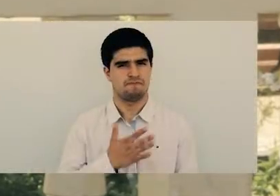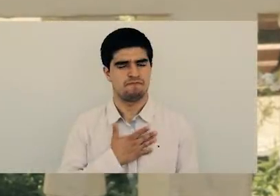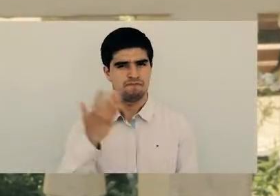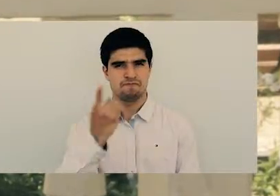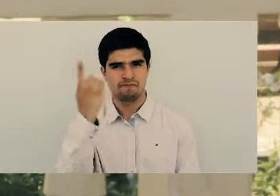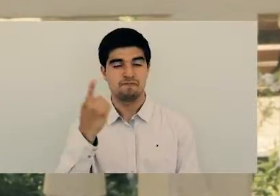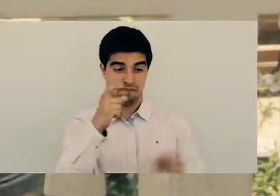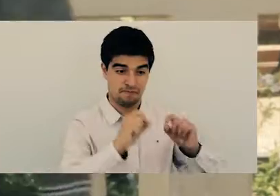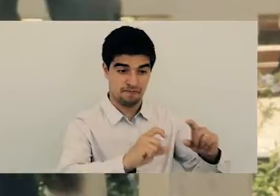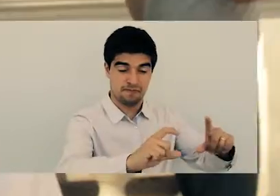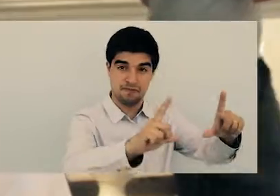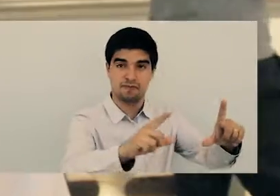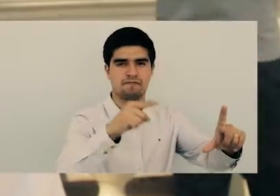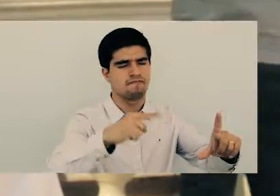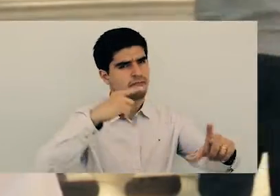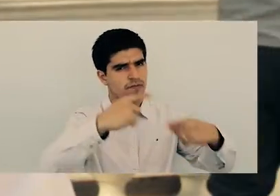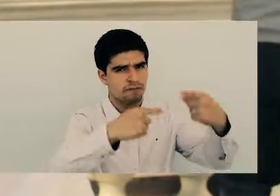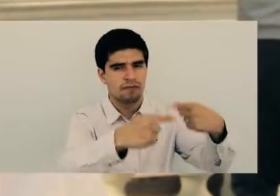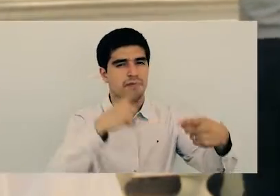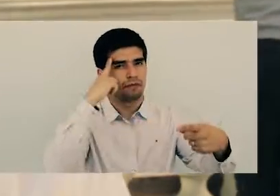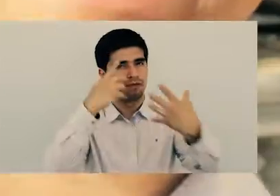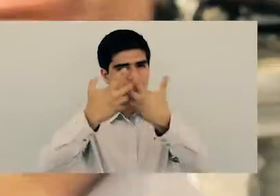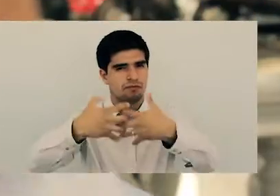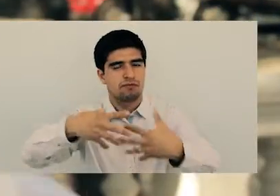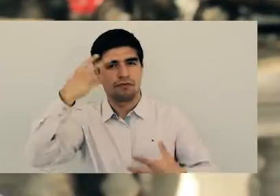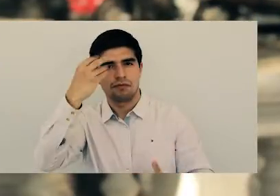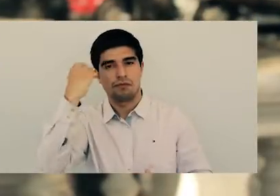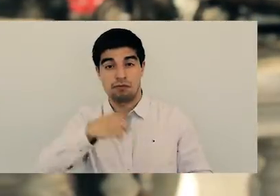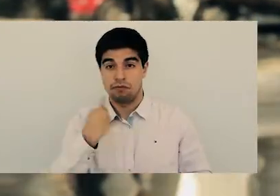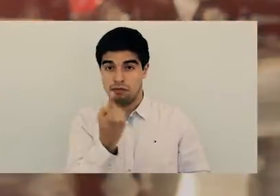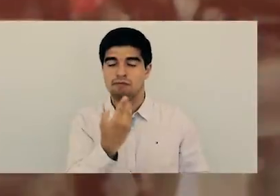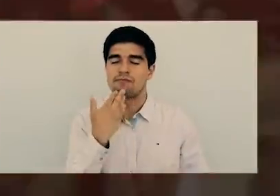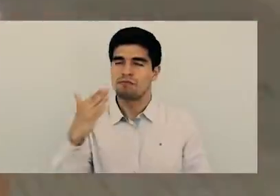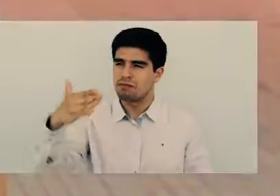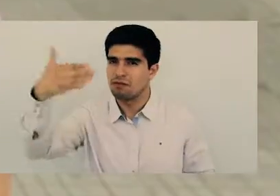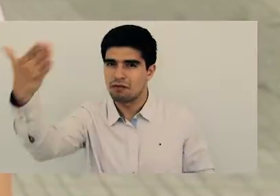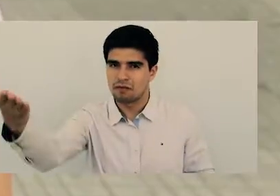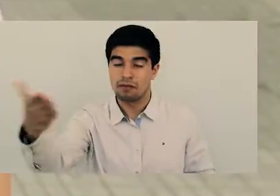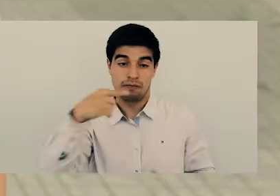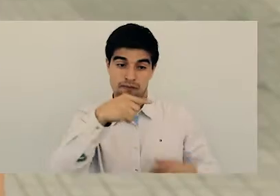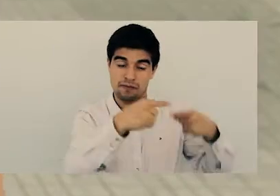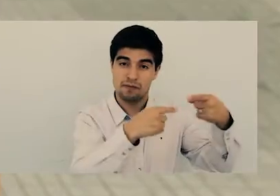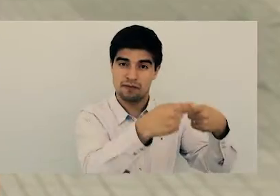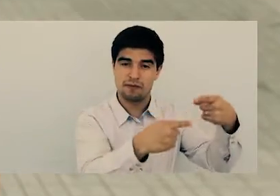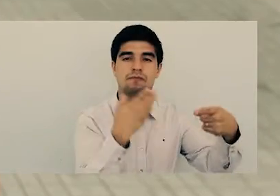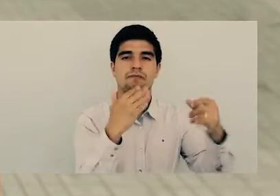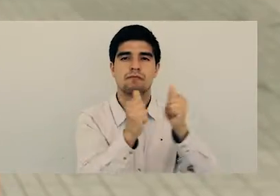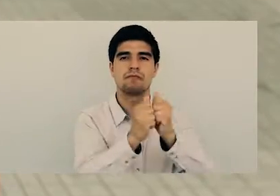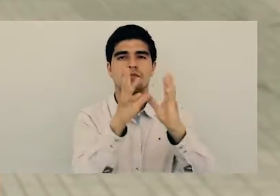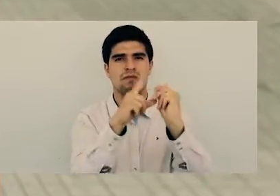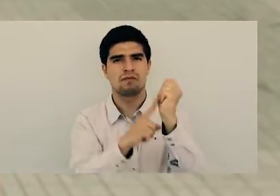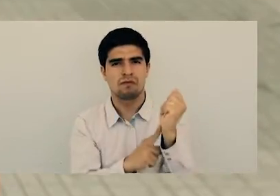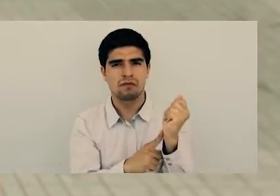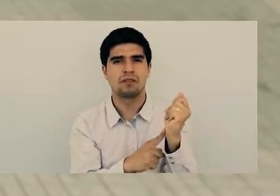La autonomía progresiva es un proceso de maduración y aprendizaje acerca de nosotros y nuestro entorno. En este proceso influyen nuestras